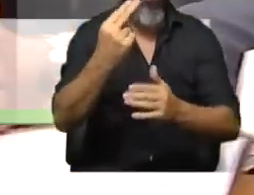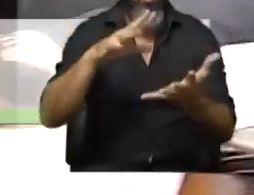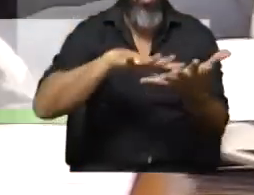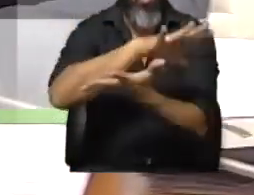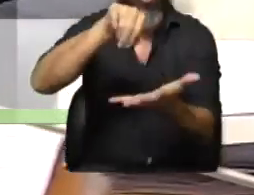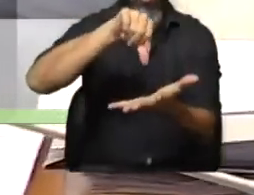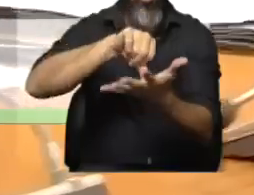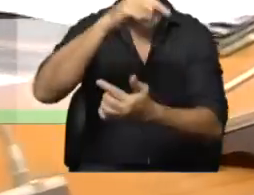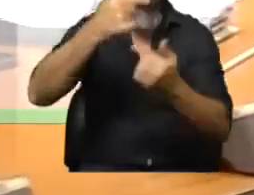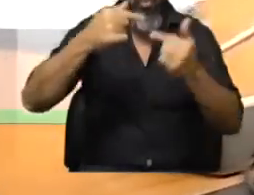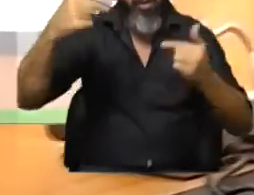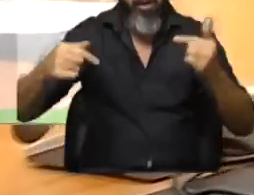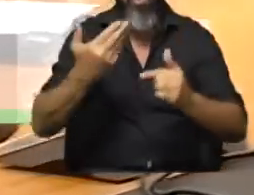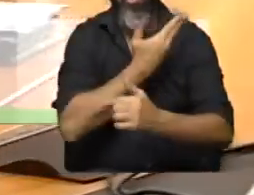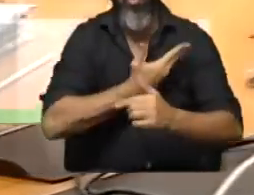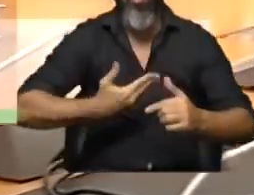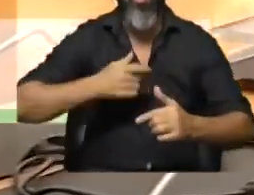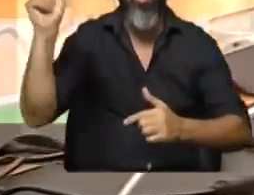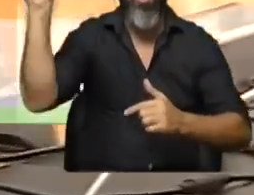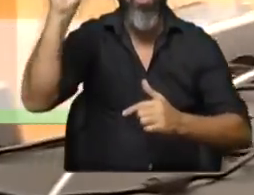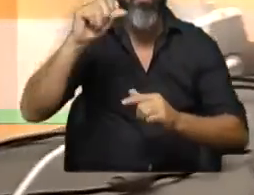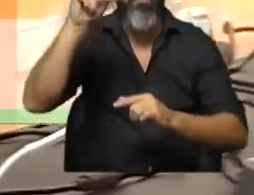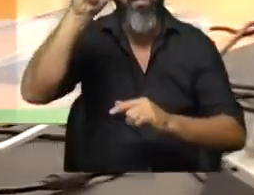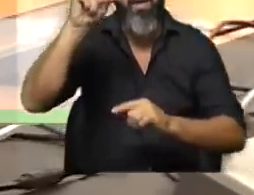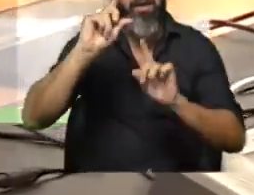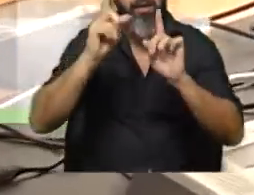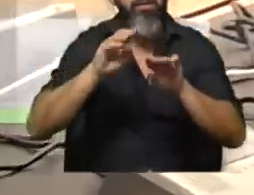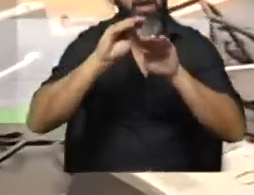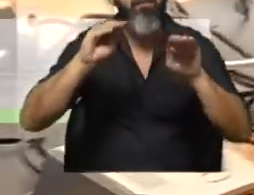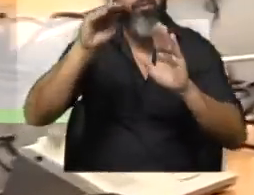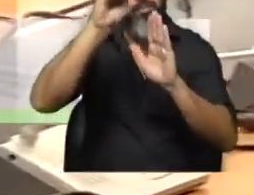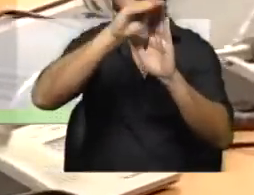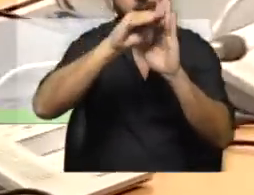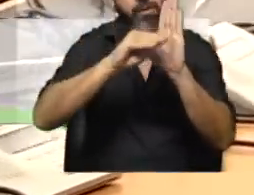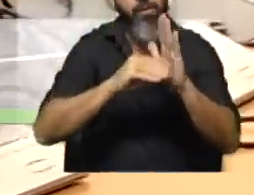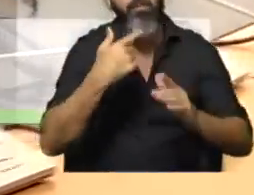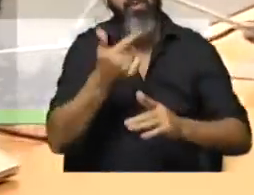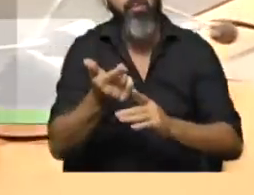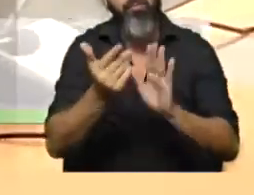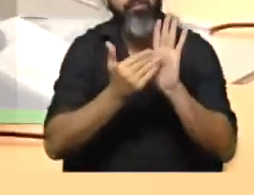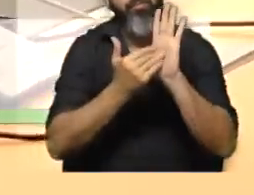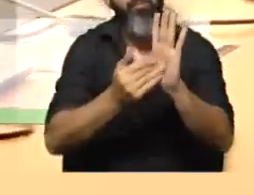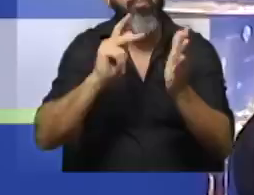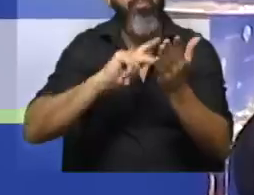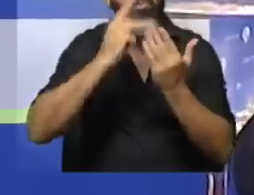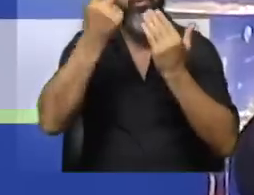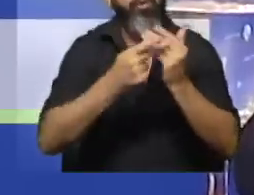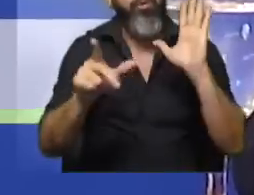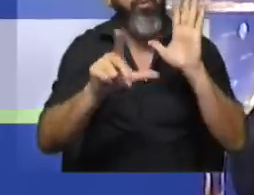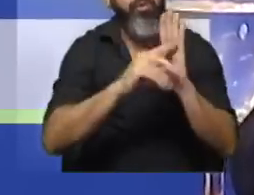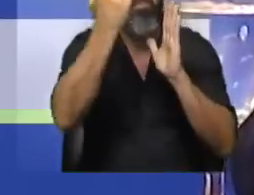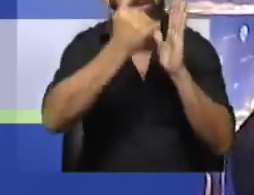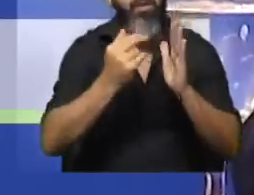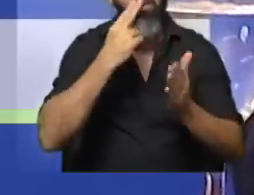de la ciudad además el gobierno declaró la emergencia hídrica y anunció un paquete de medidas entre ellas la presentación de un proyecto de ley para eliminar